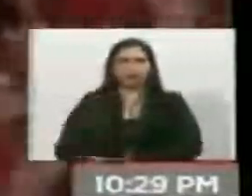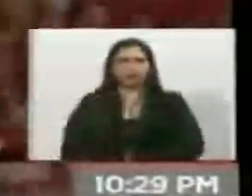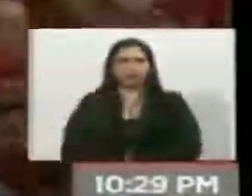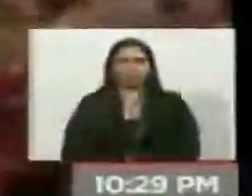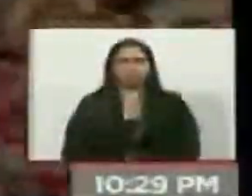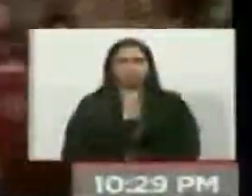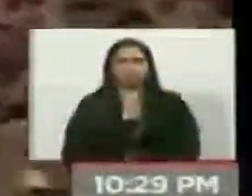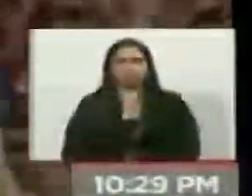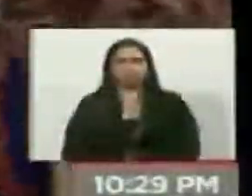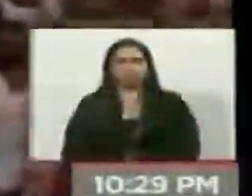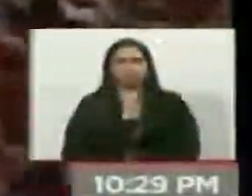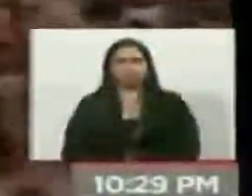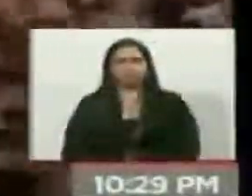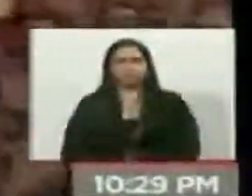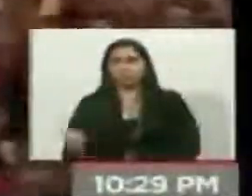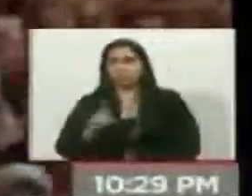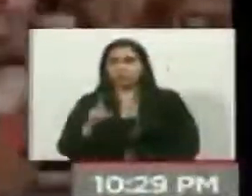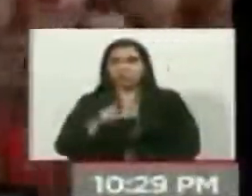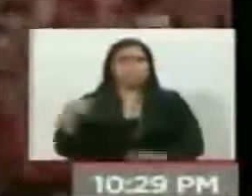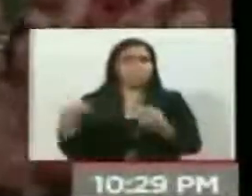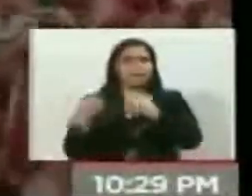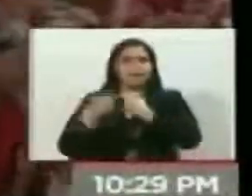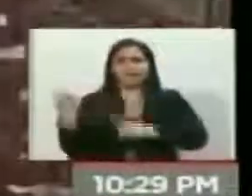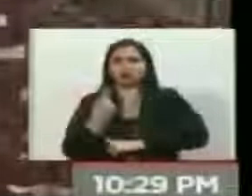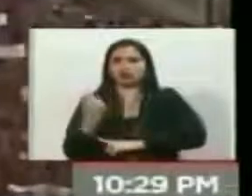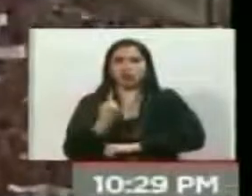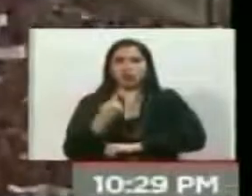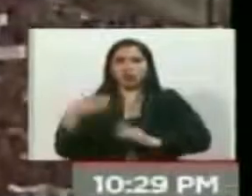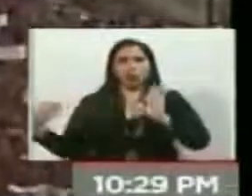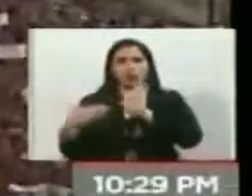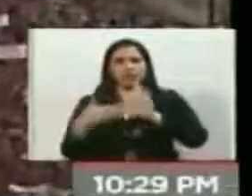No pelearían solo contra Venezuela,